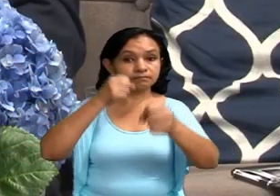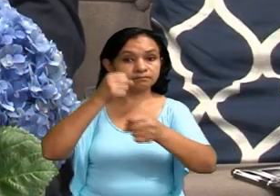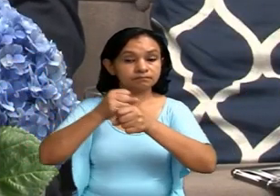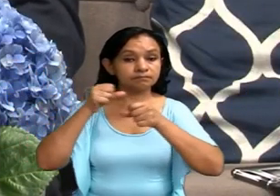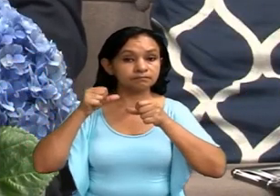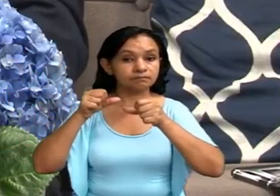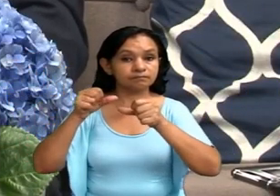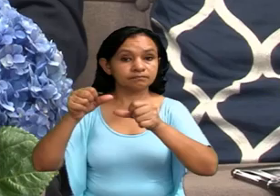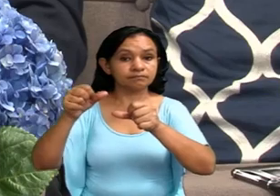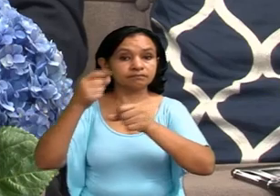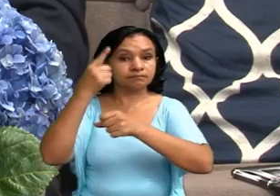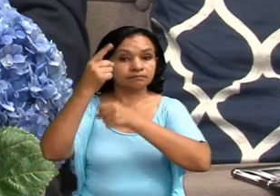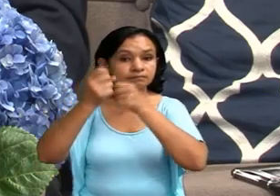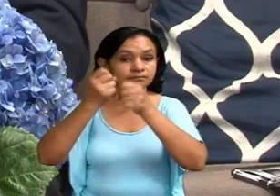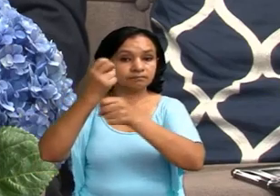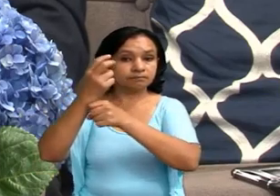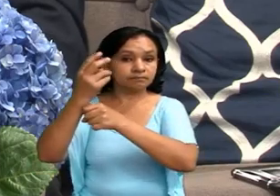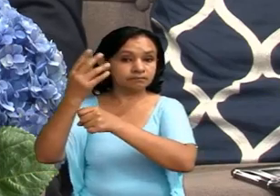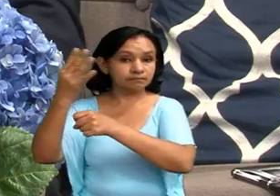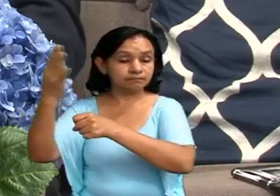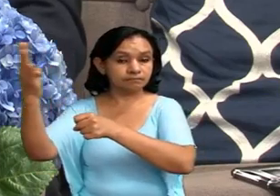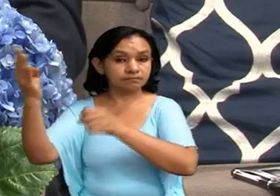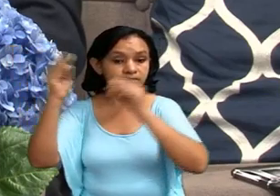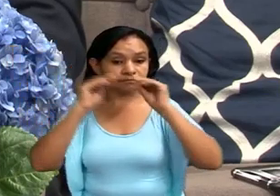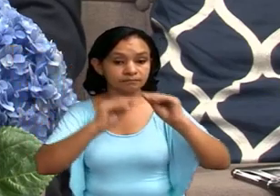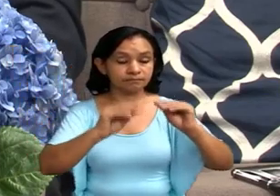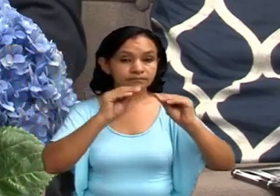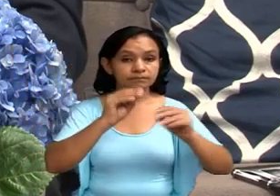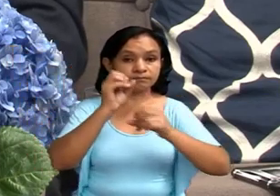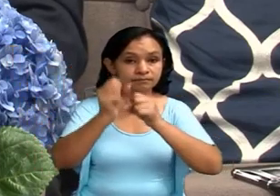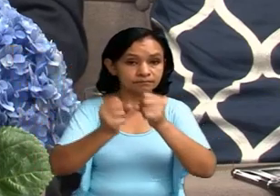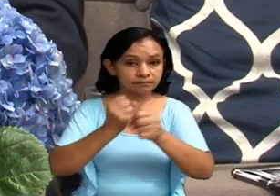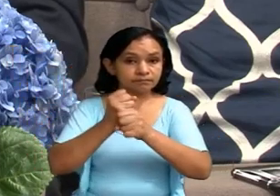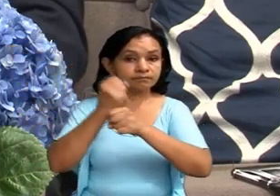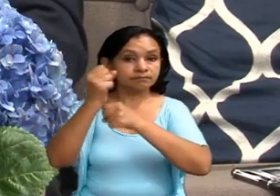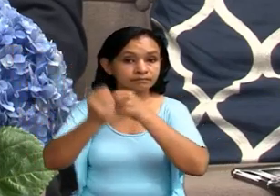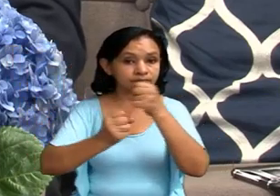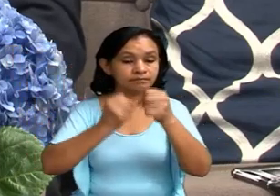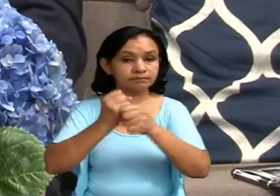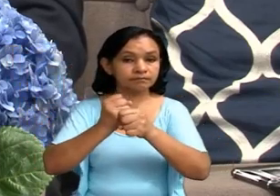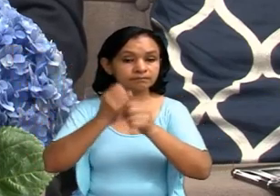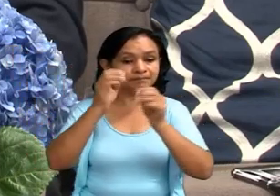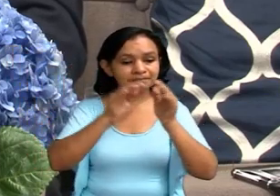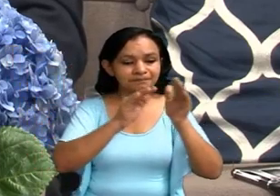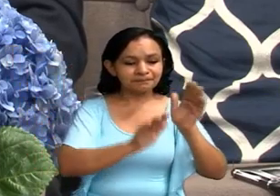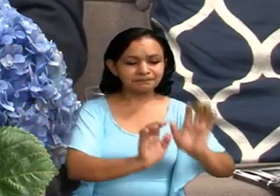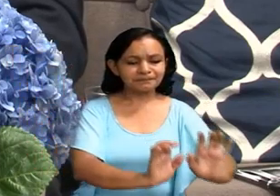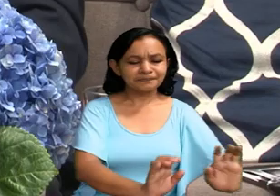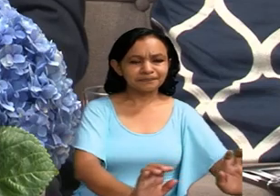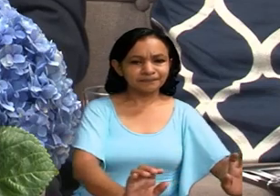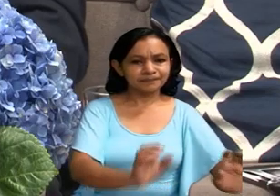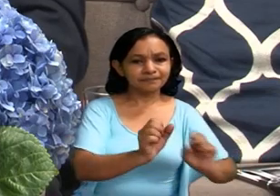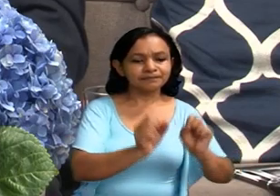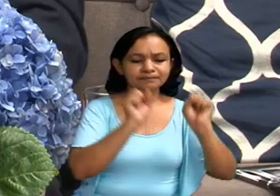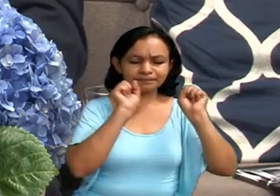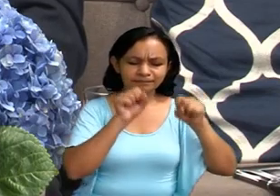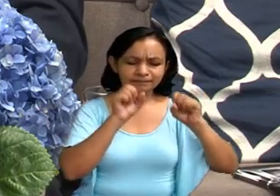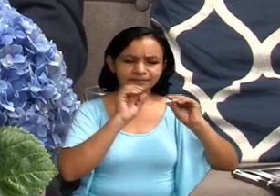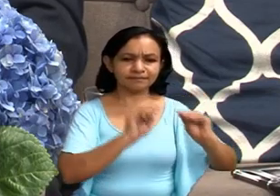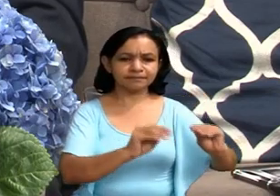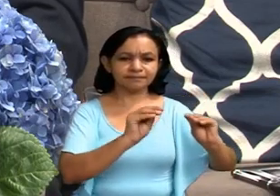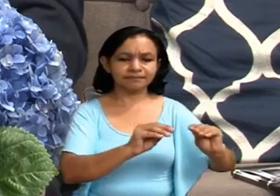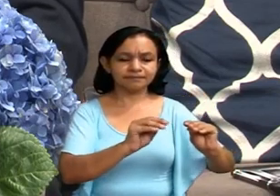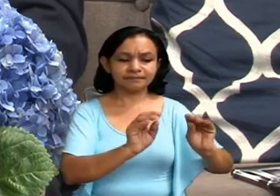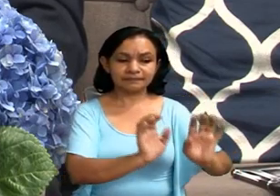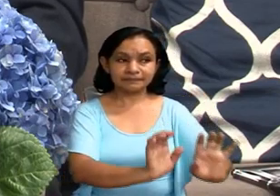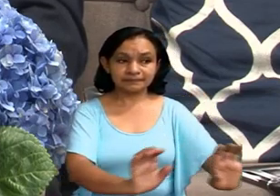la secundaria, okay. Pero ese niño que lo vamos formando, y cada año tratamos de ir bajando las edades para que nosotros podamos